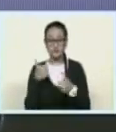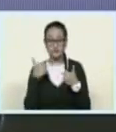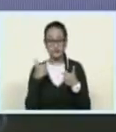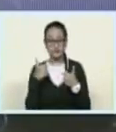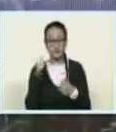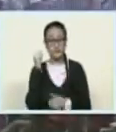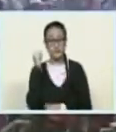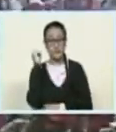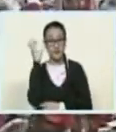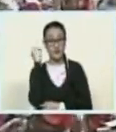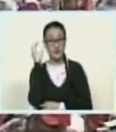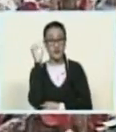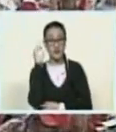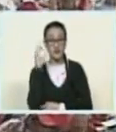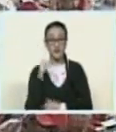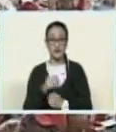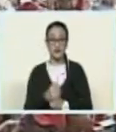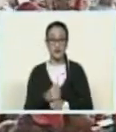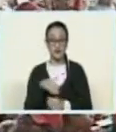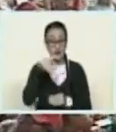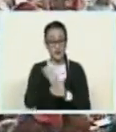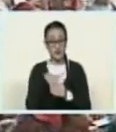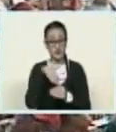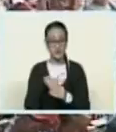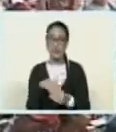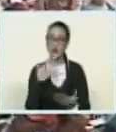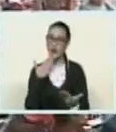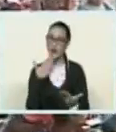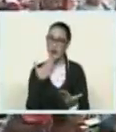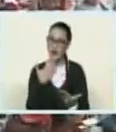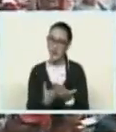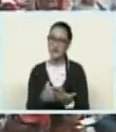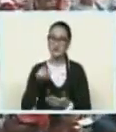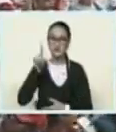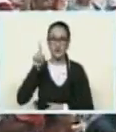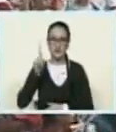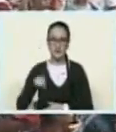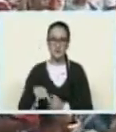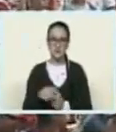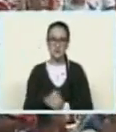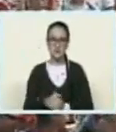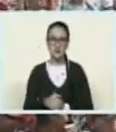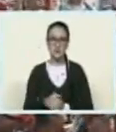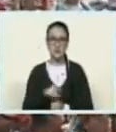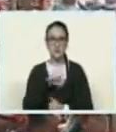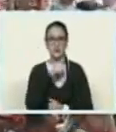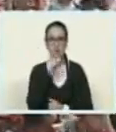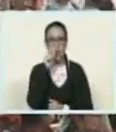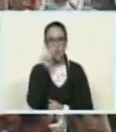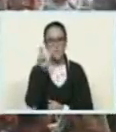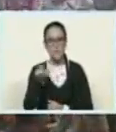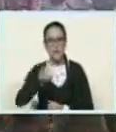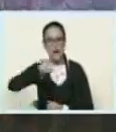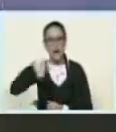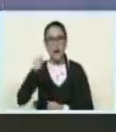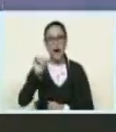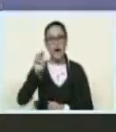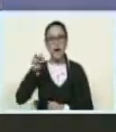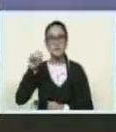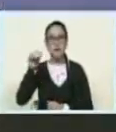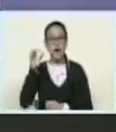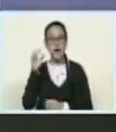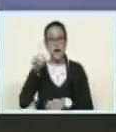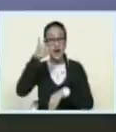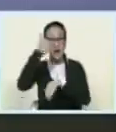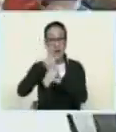electoral. Y dentro de ella quiero agradecer personalmente al compañero Jaime Neltrudy, jefe del comando de